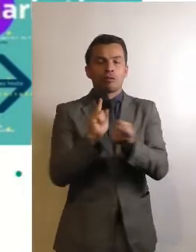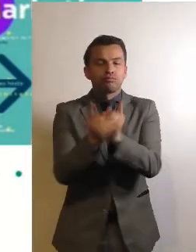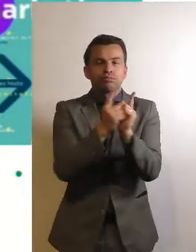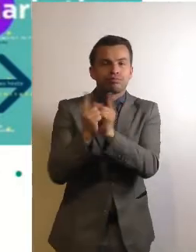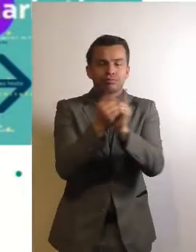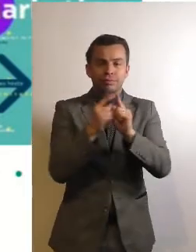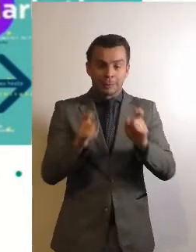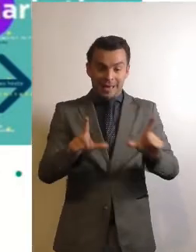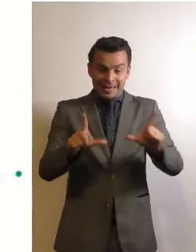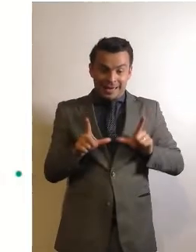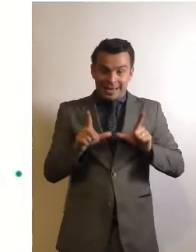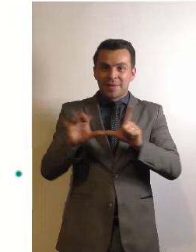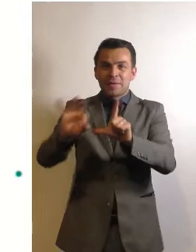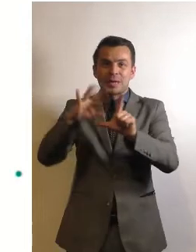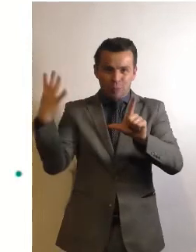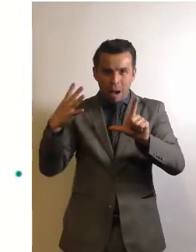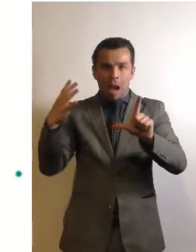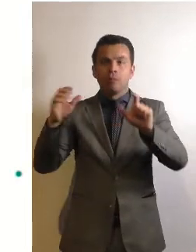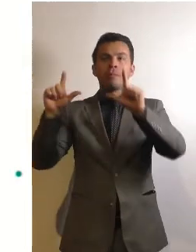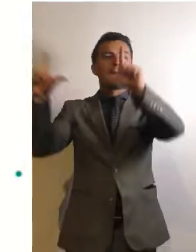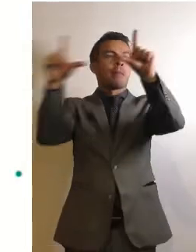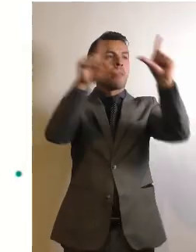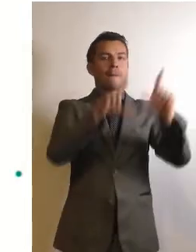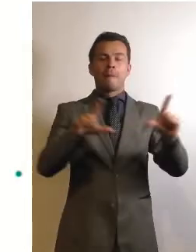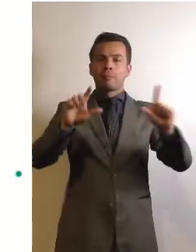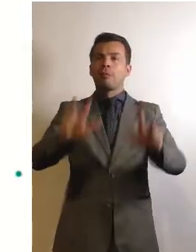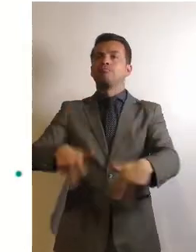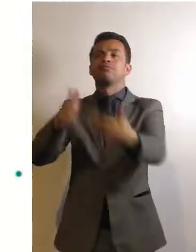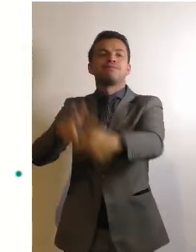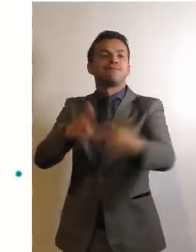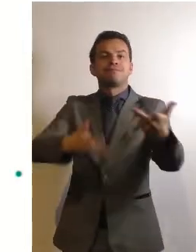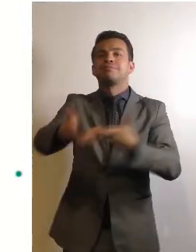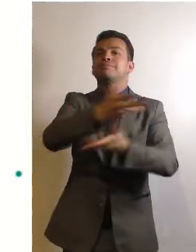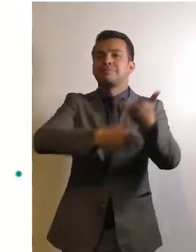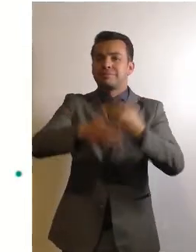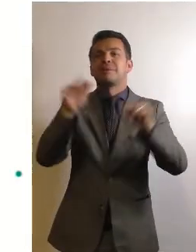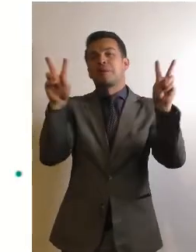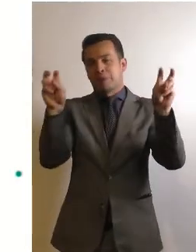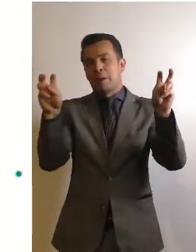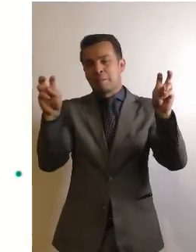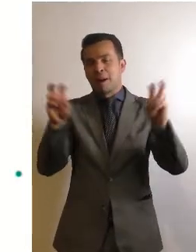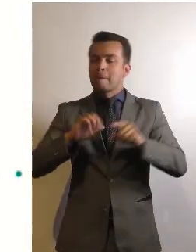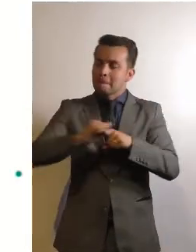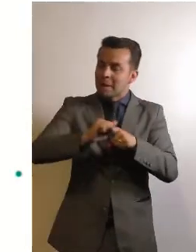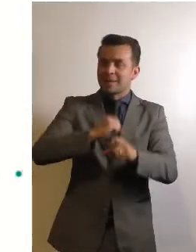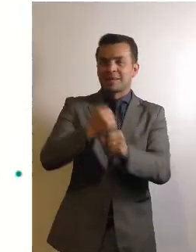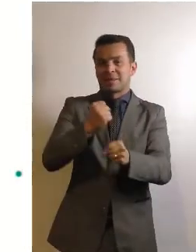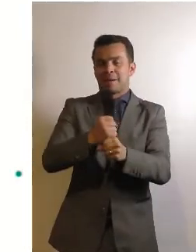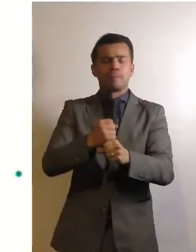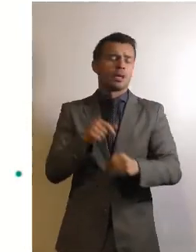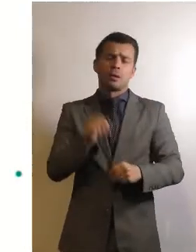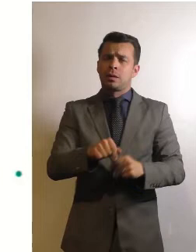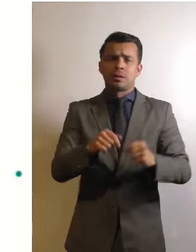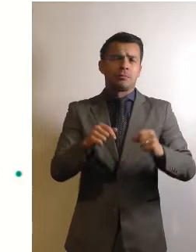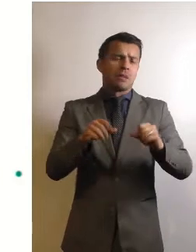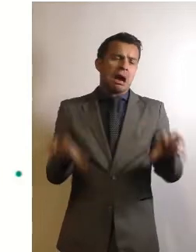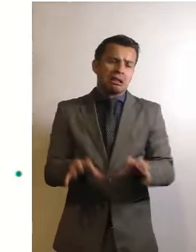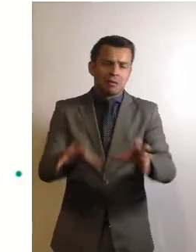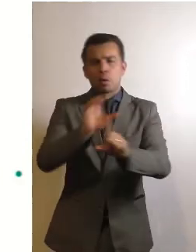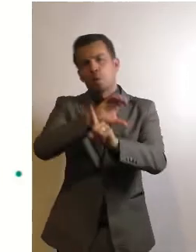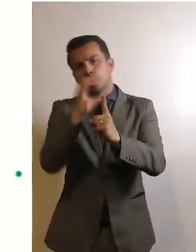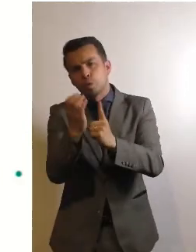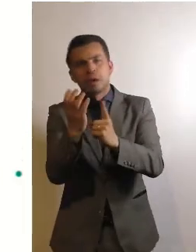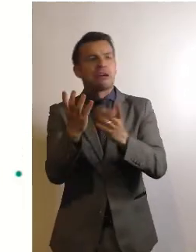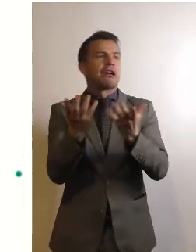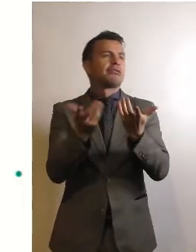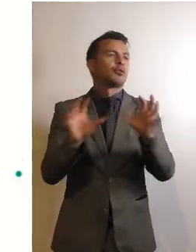graduados virtuales que iban desde actividades culturales